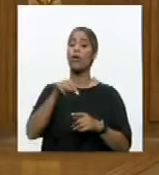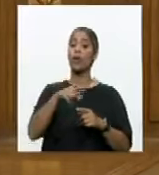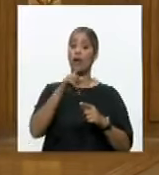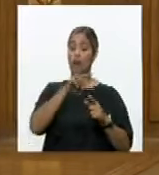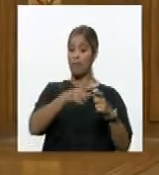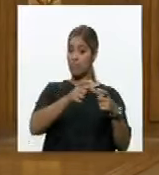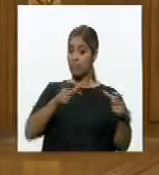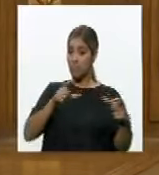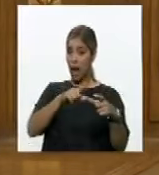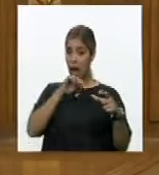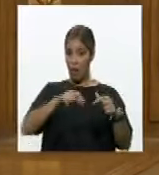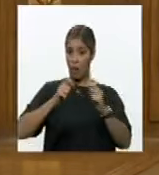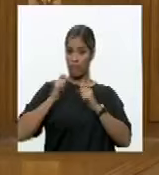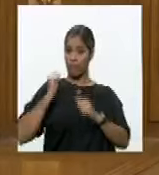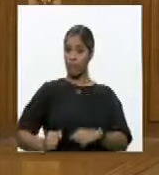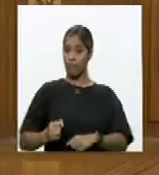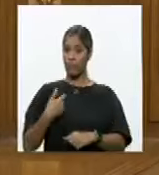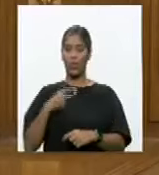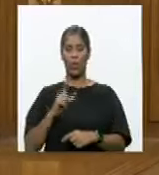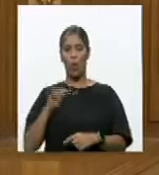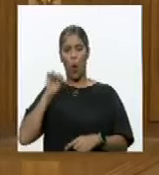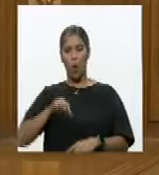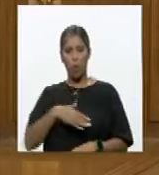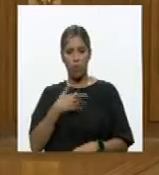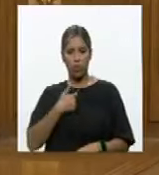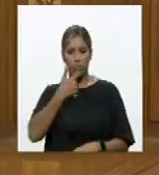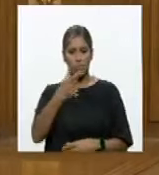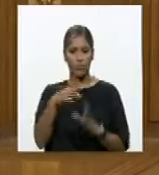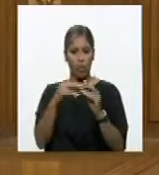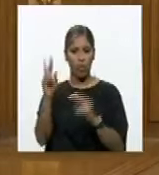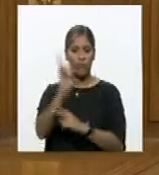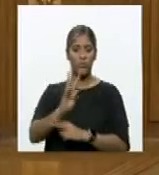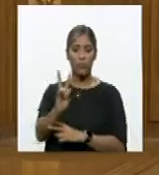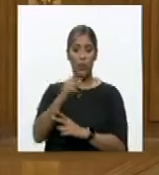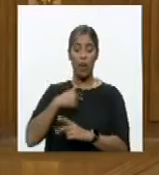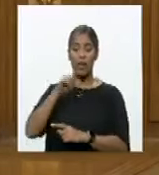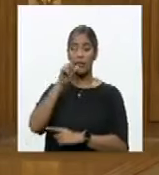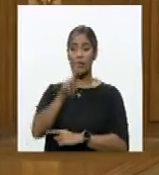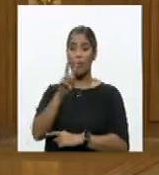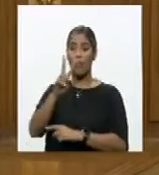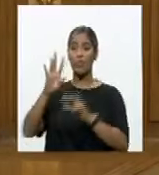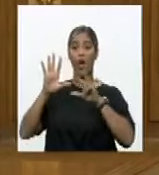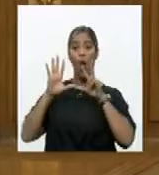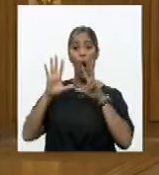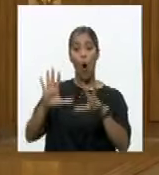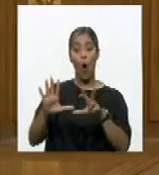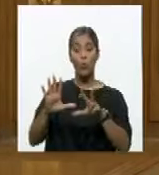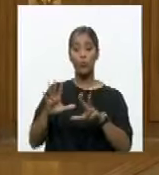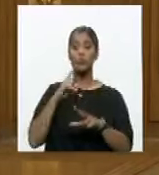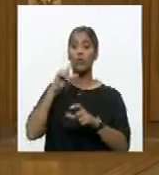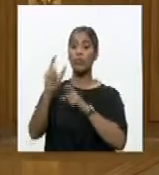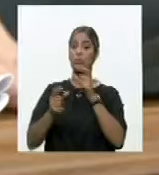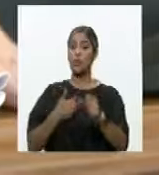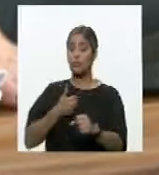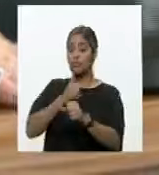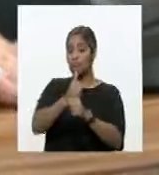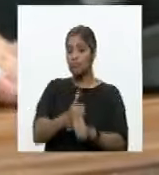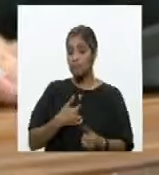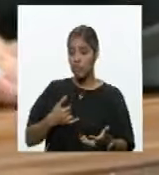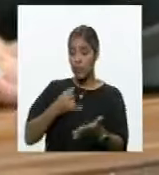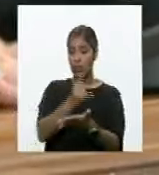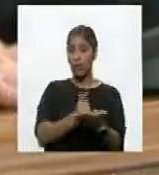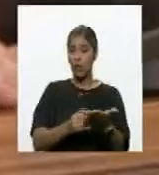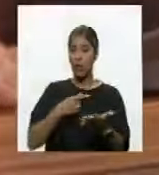la sensatez se impuso, y hoy le podemos decir al país que los 128 aspirantes